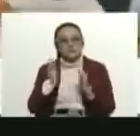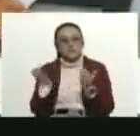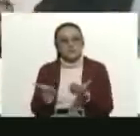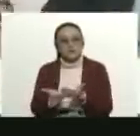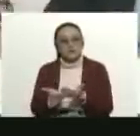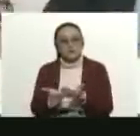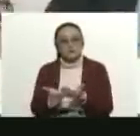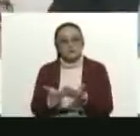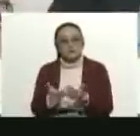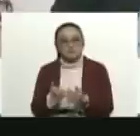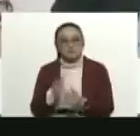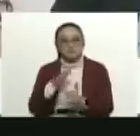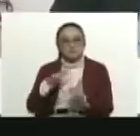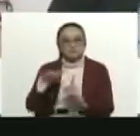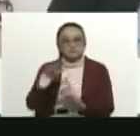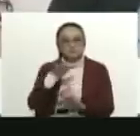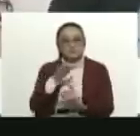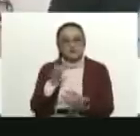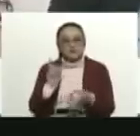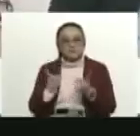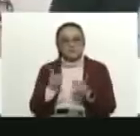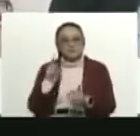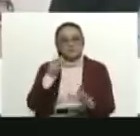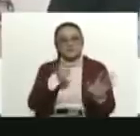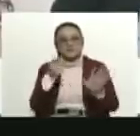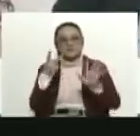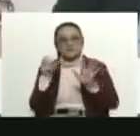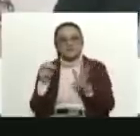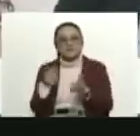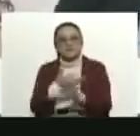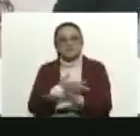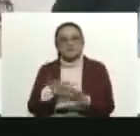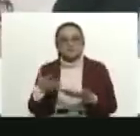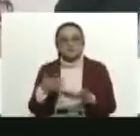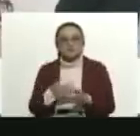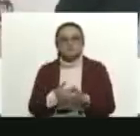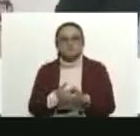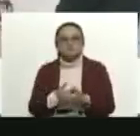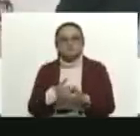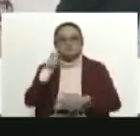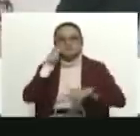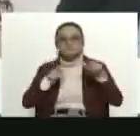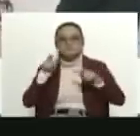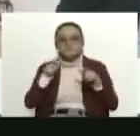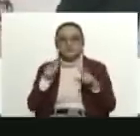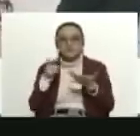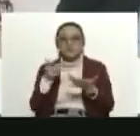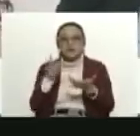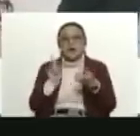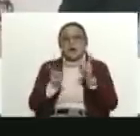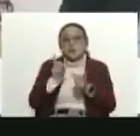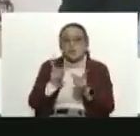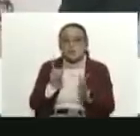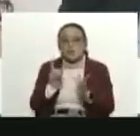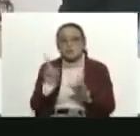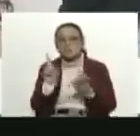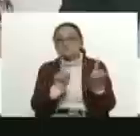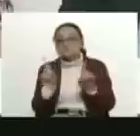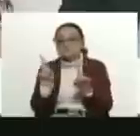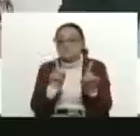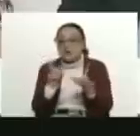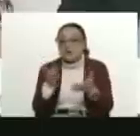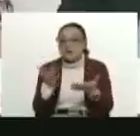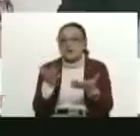región abarca al menos 670 millones de habitantes, con particularidades, una región multi